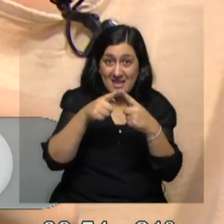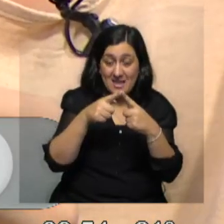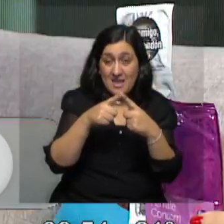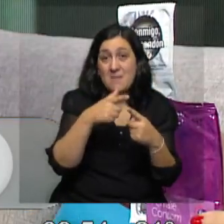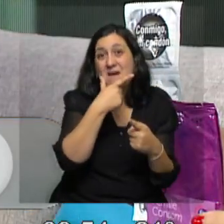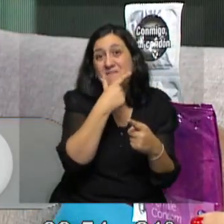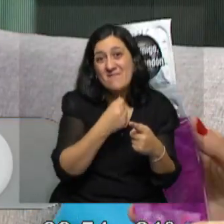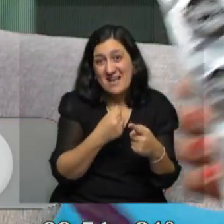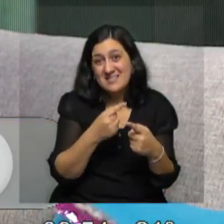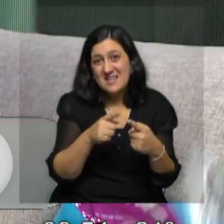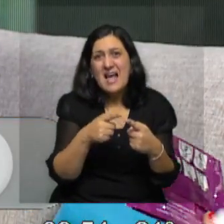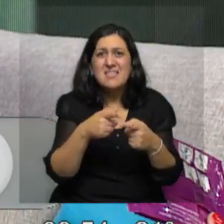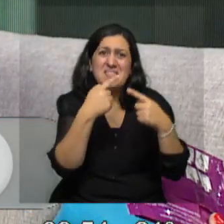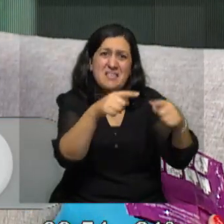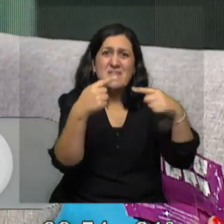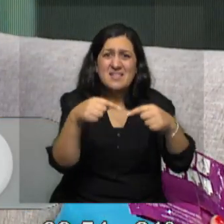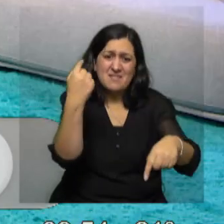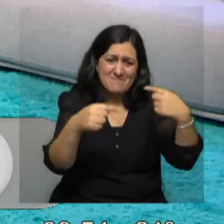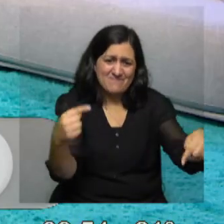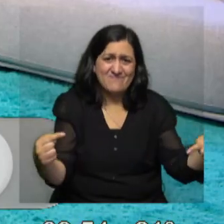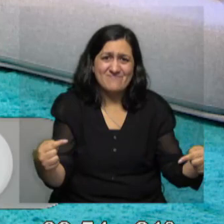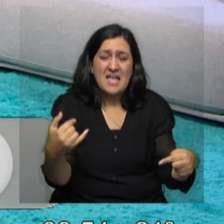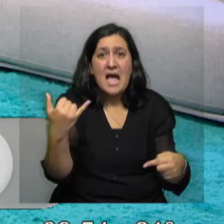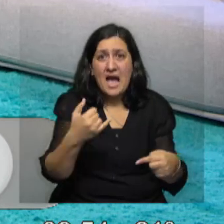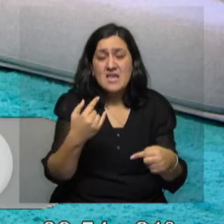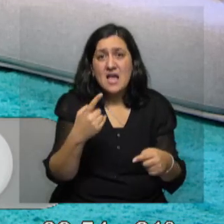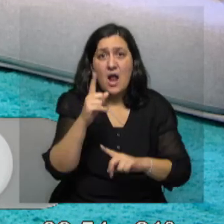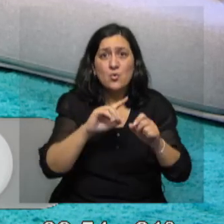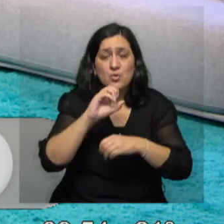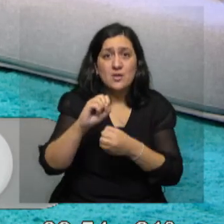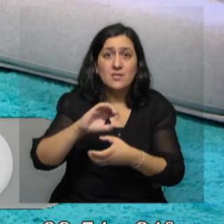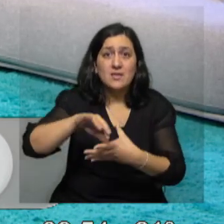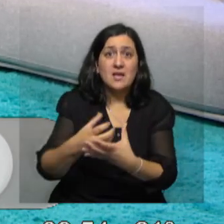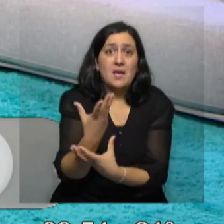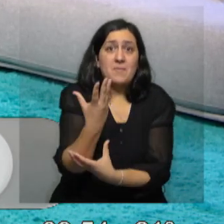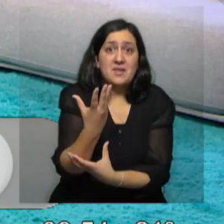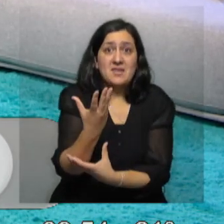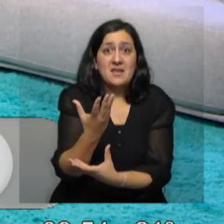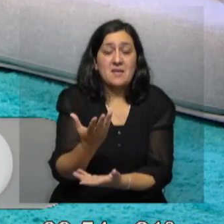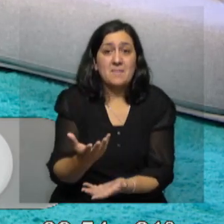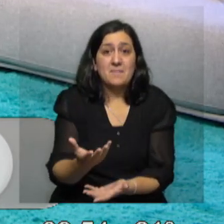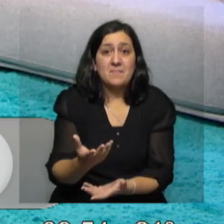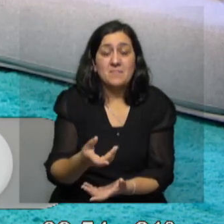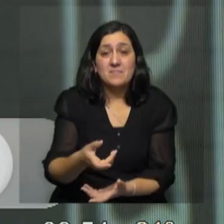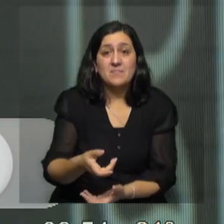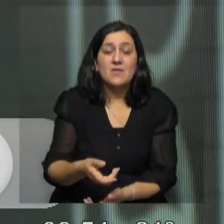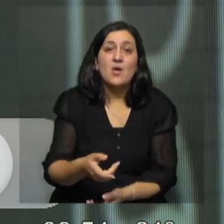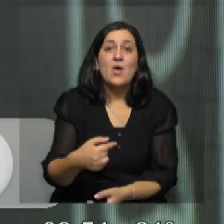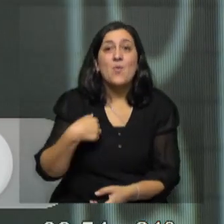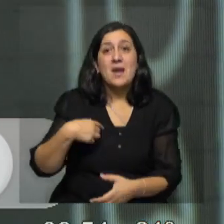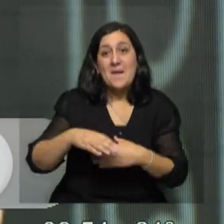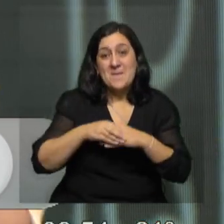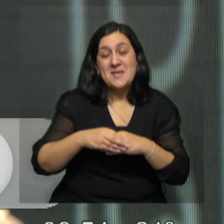gustos, tamaños, corrugados. Hay unos de caipirinha. Me llama la atención. Cada vez que voy al supermercado veo que dice gusto de caipirinha. Una amiga me dijo.